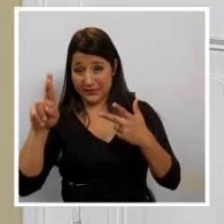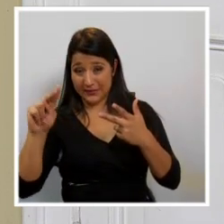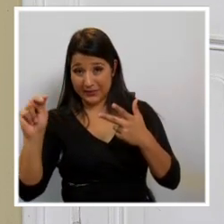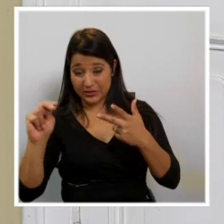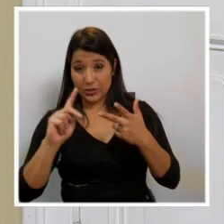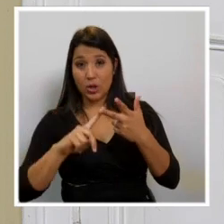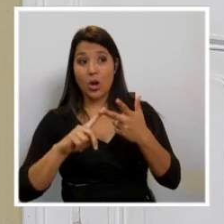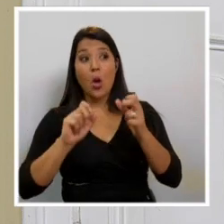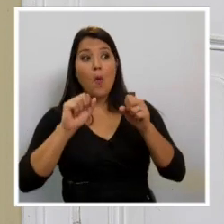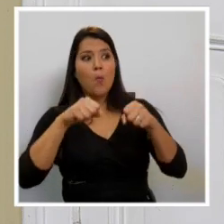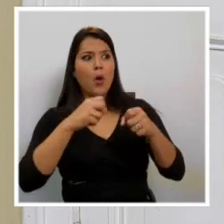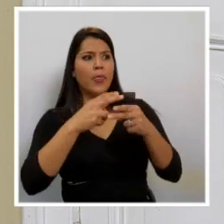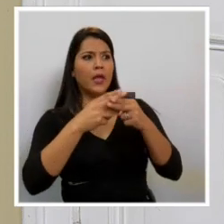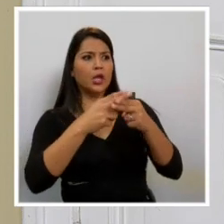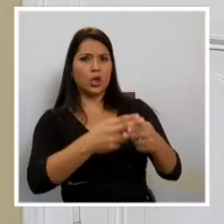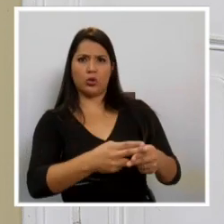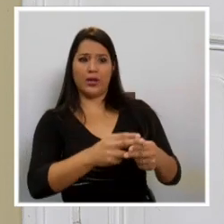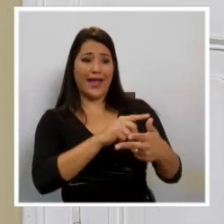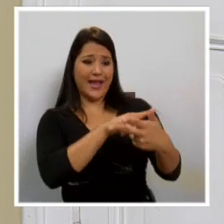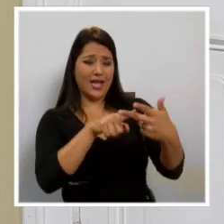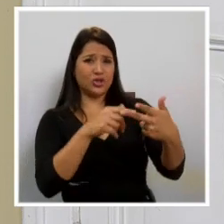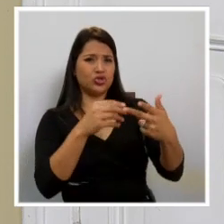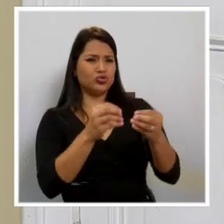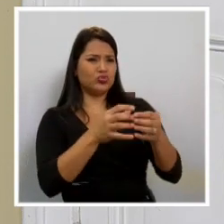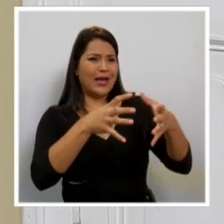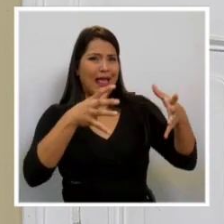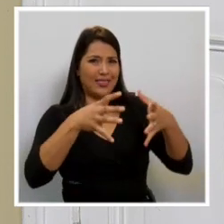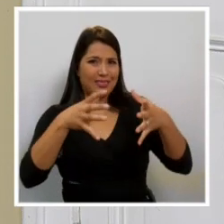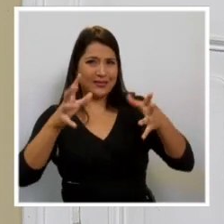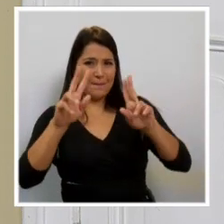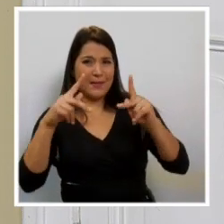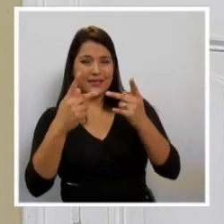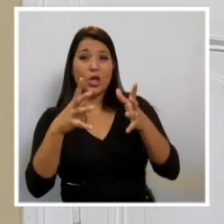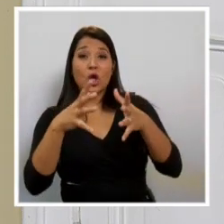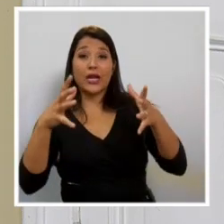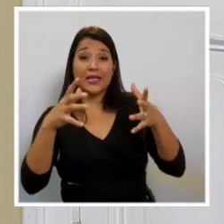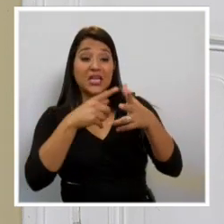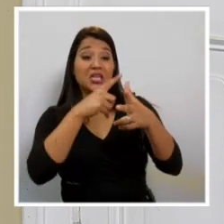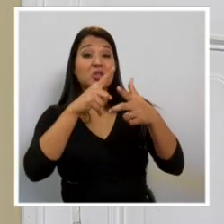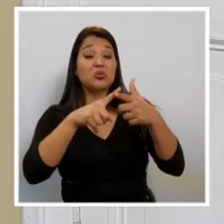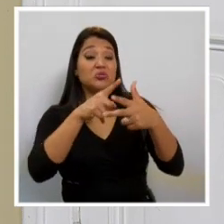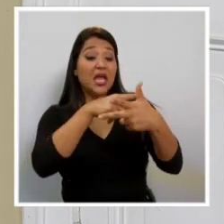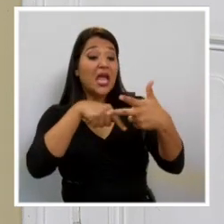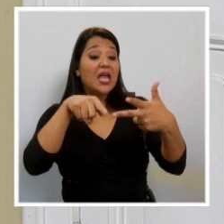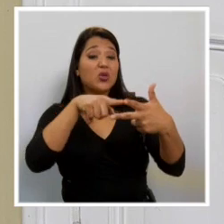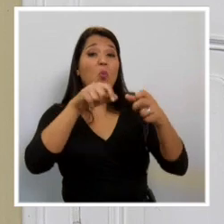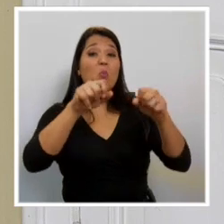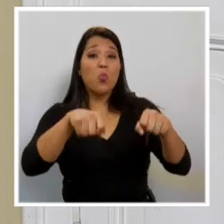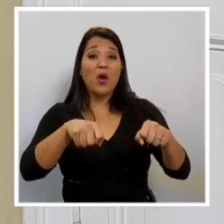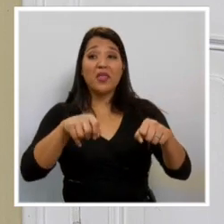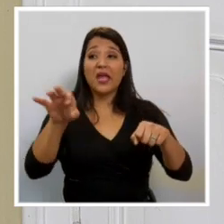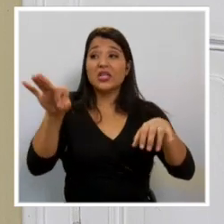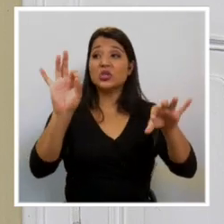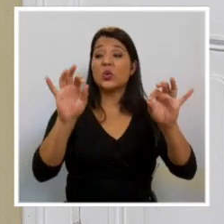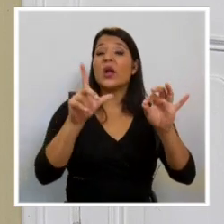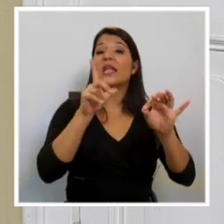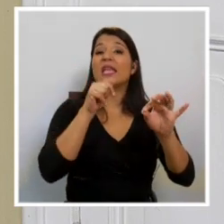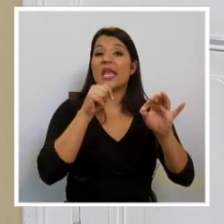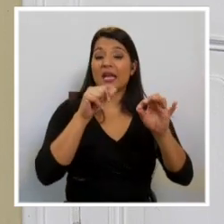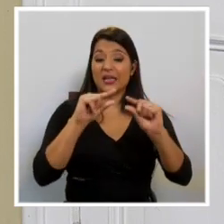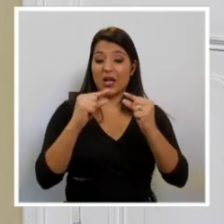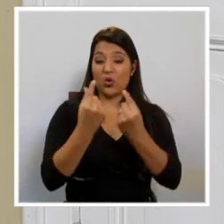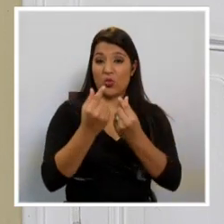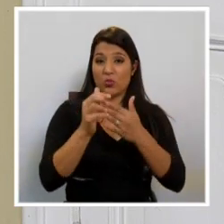directorio. Sin embargo, aquí es donde viene la negociación, porque lo que ellos están tratando y ellas